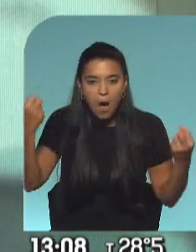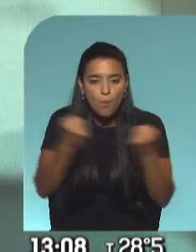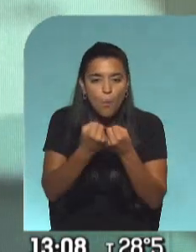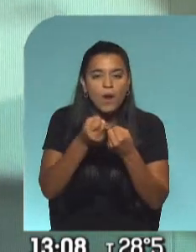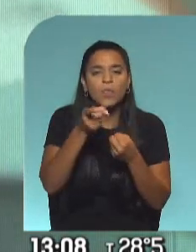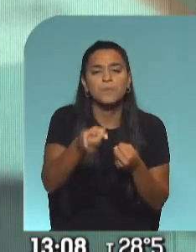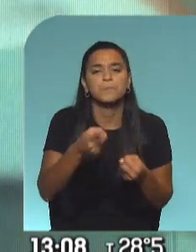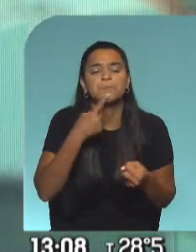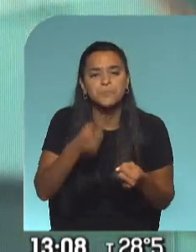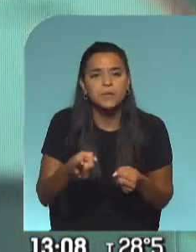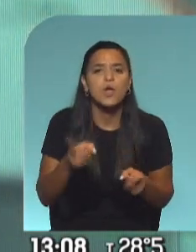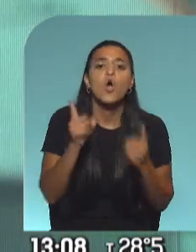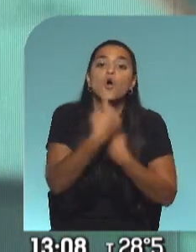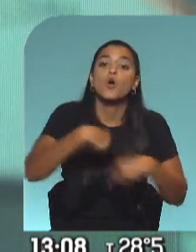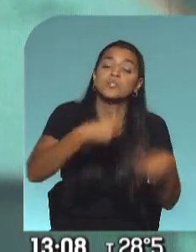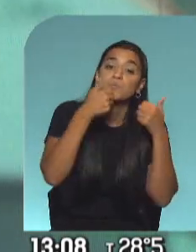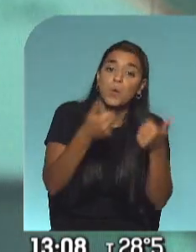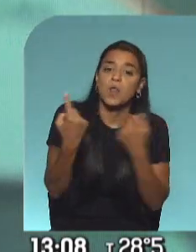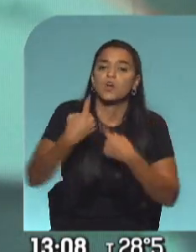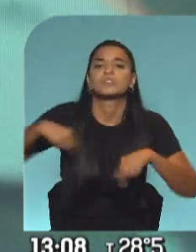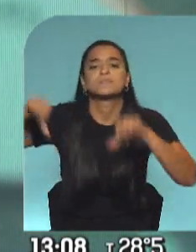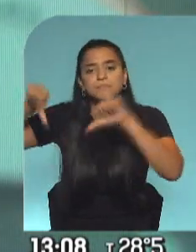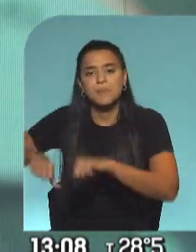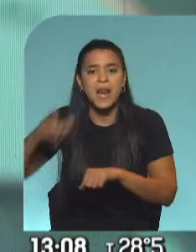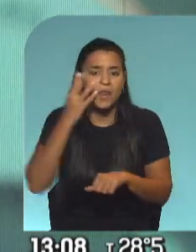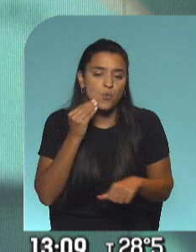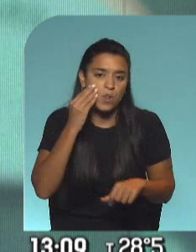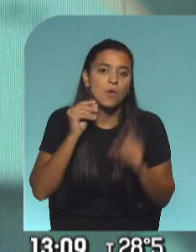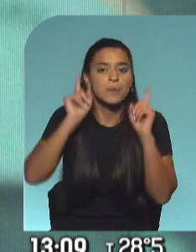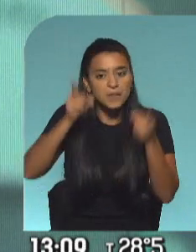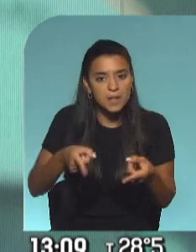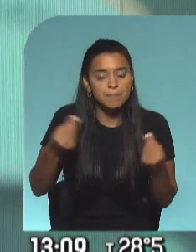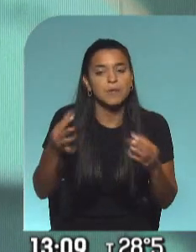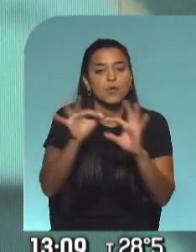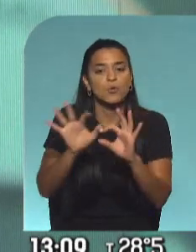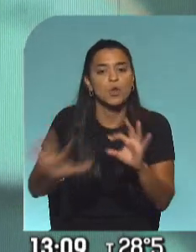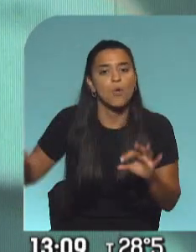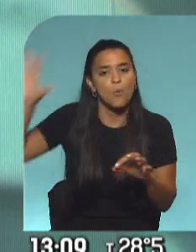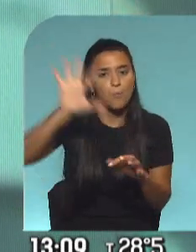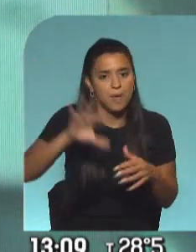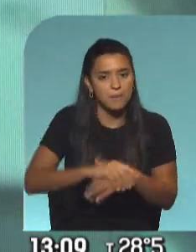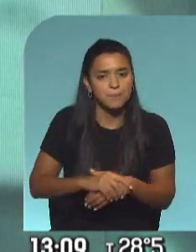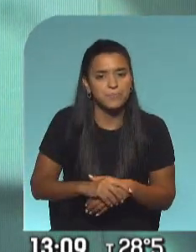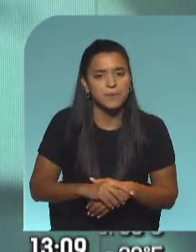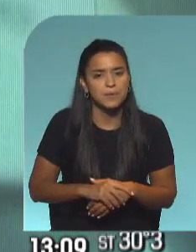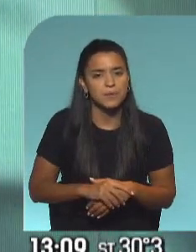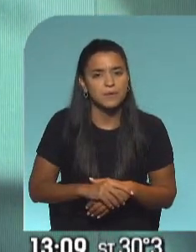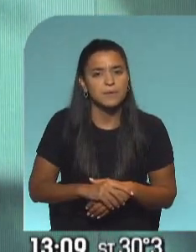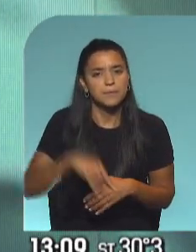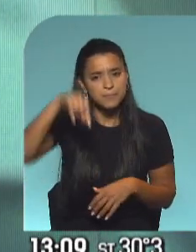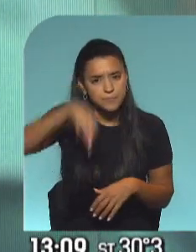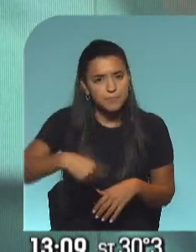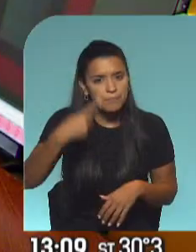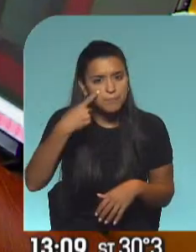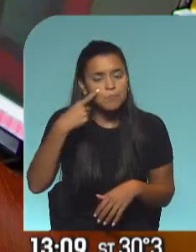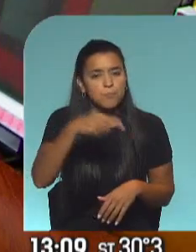Brexit, qué ventajas y desventajas tiene para el Reino Unido y también para la Unión Europea. Y en este